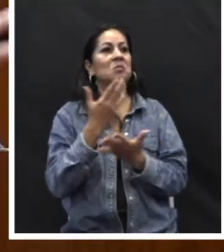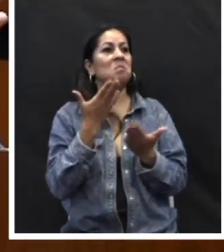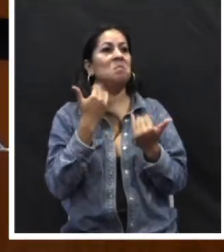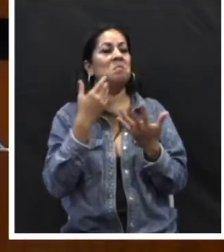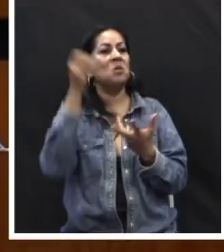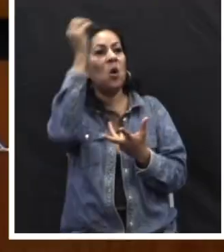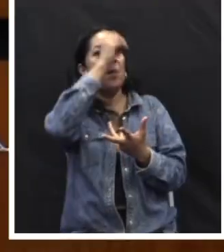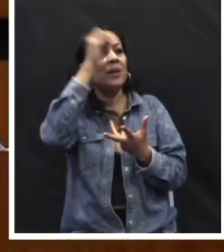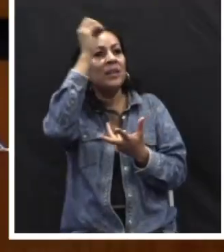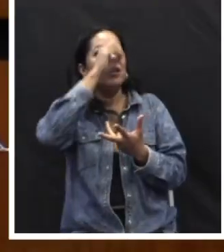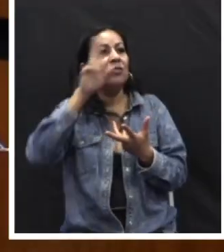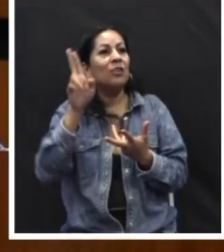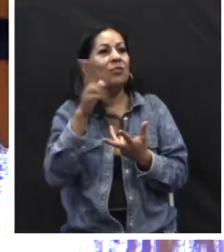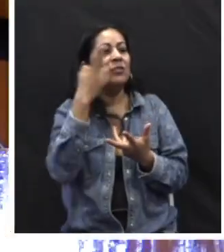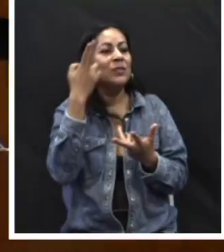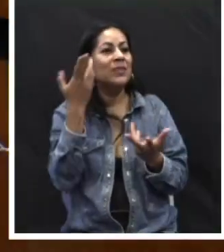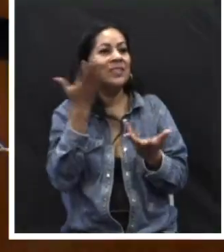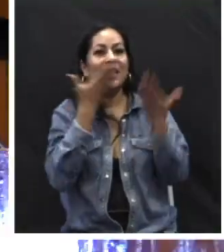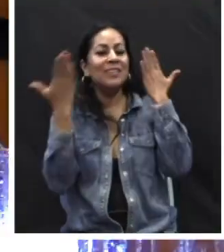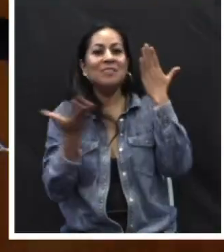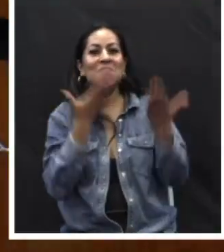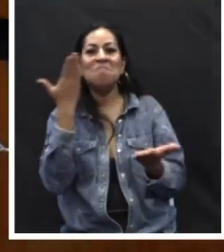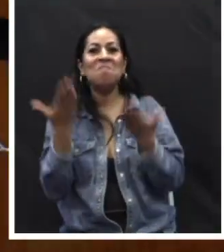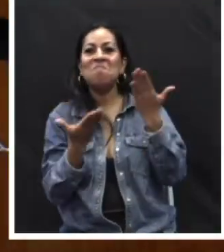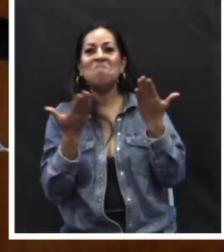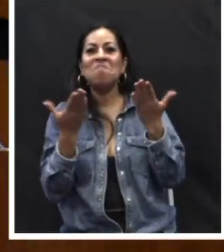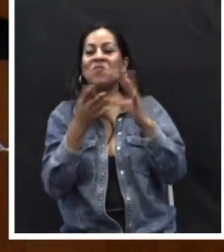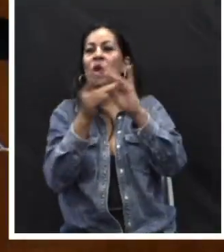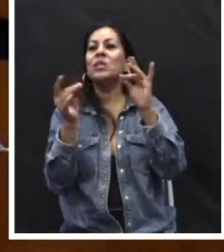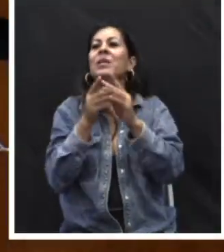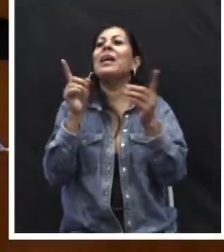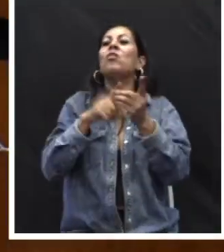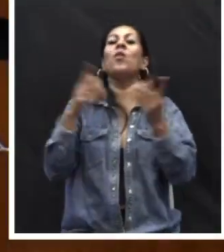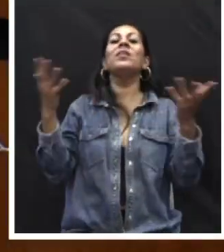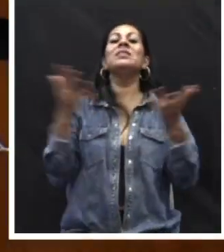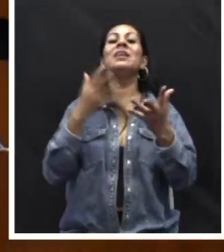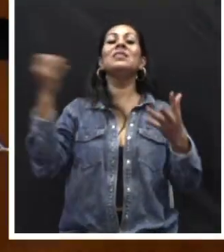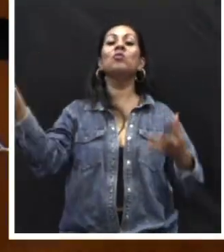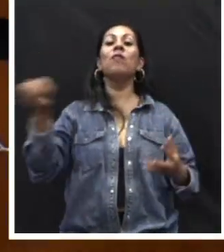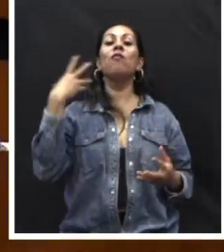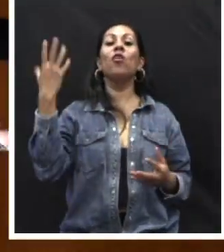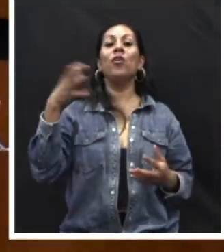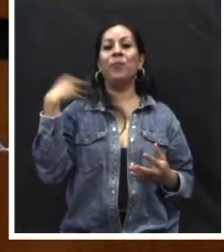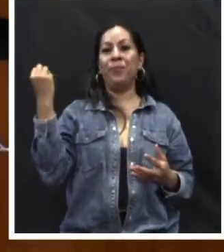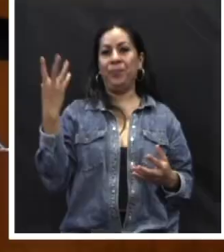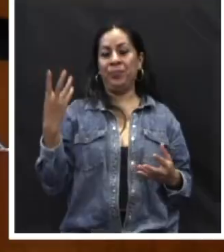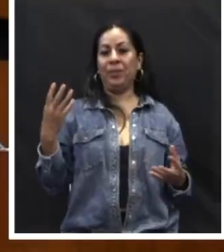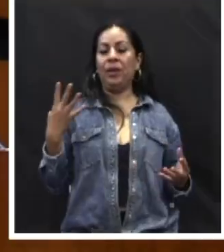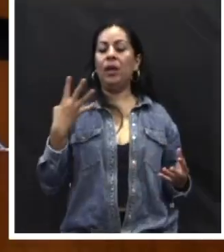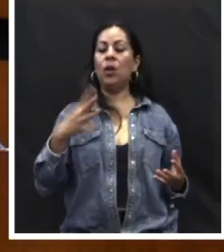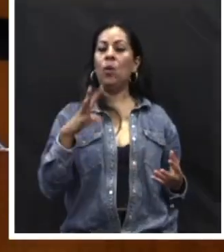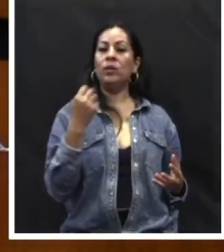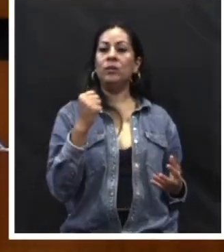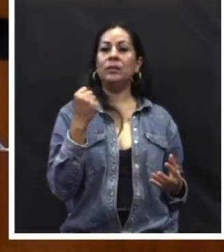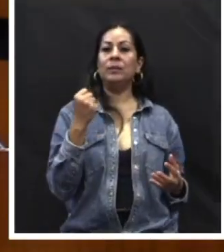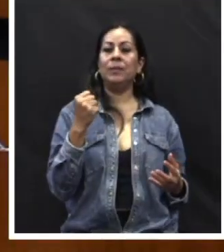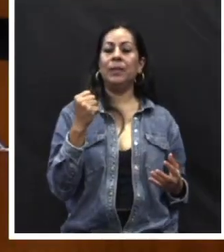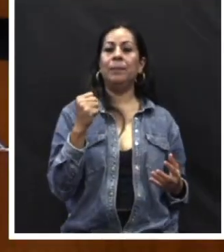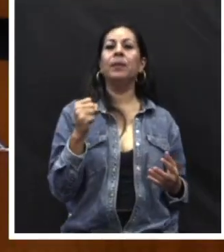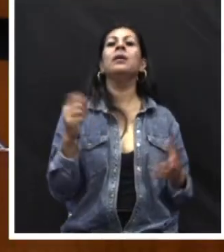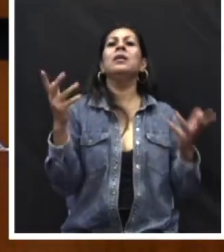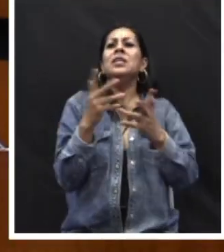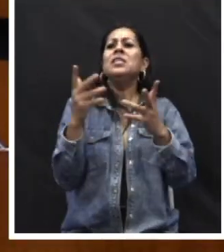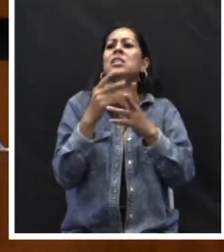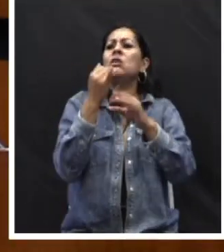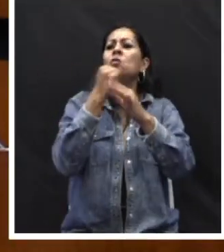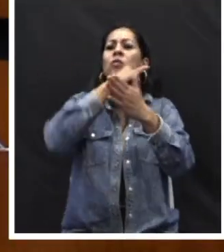lo que opinaron los universitarios, ni siquiera especifica dónde se realizó el foro. El 4 de septiembre